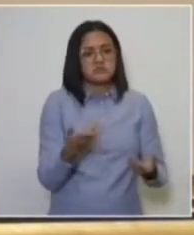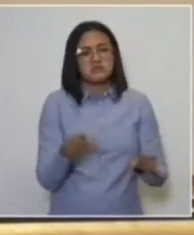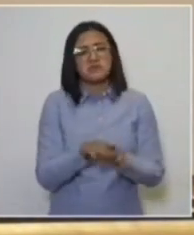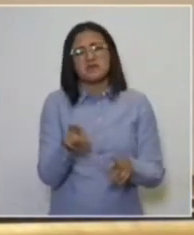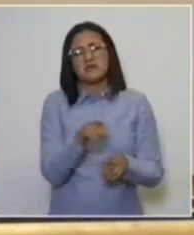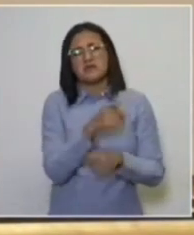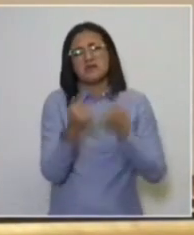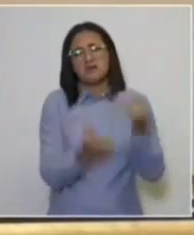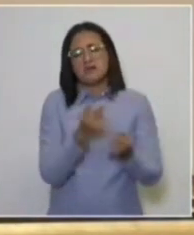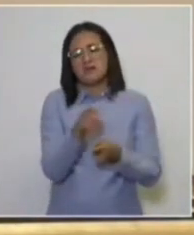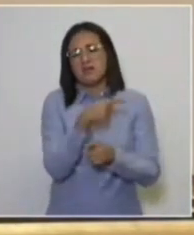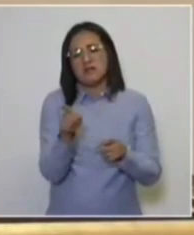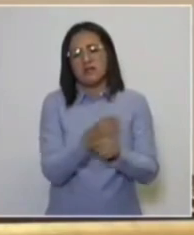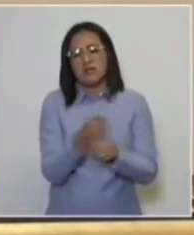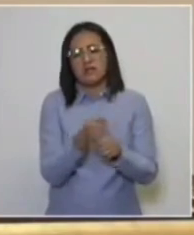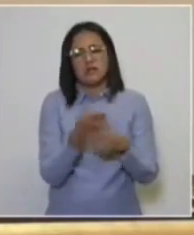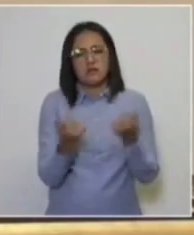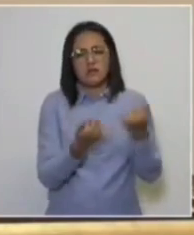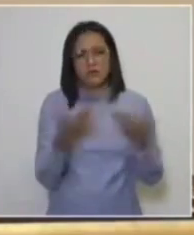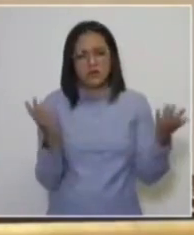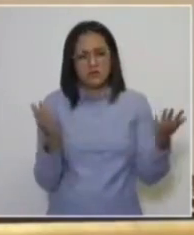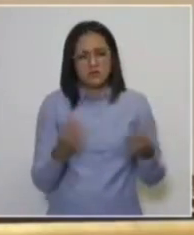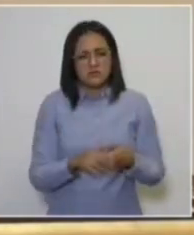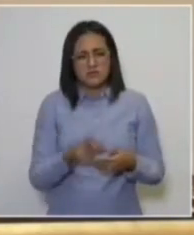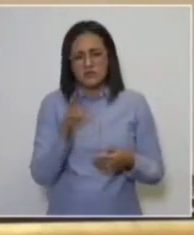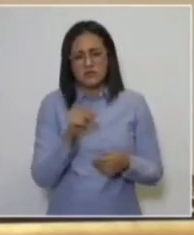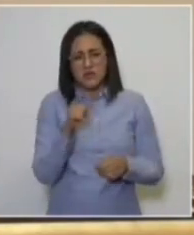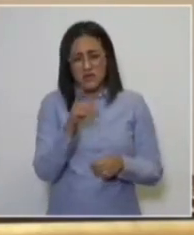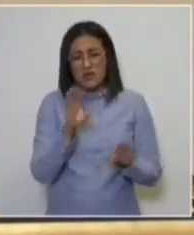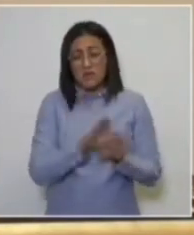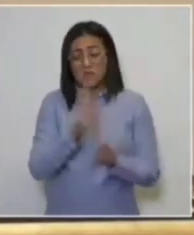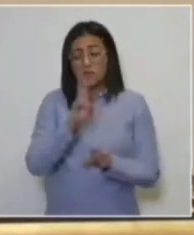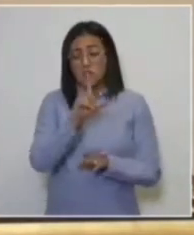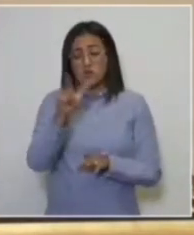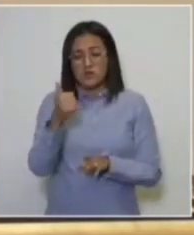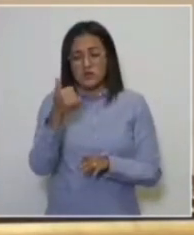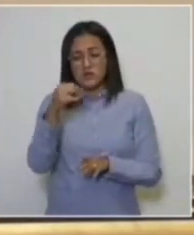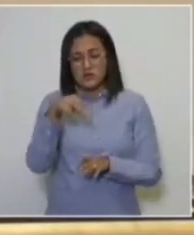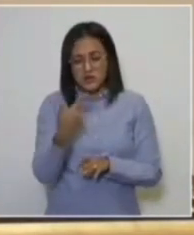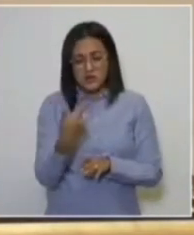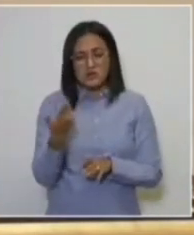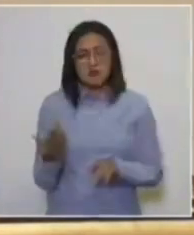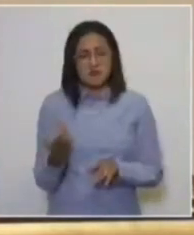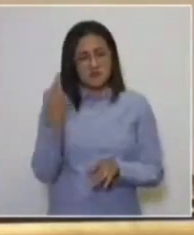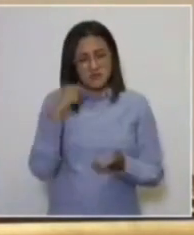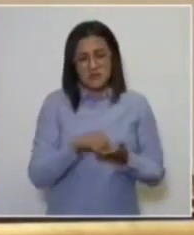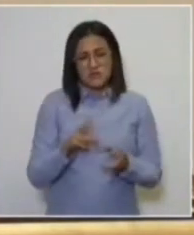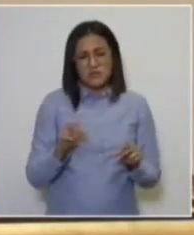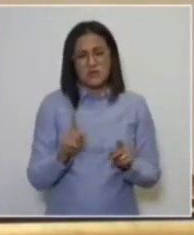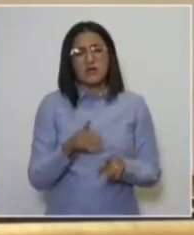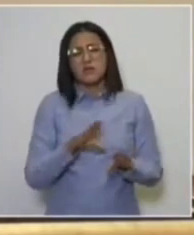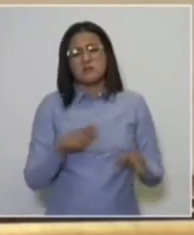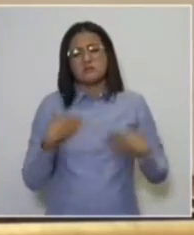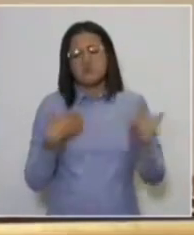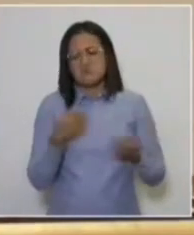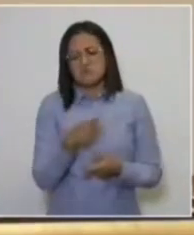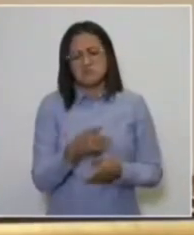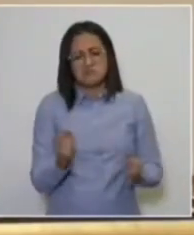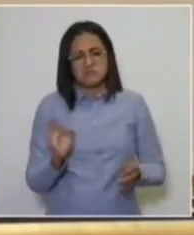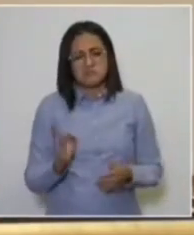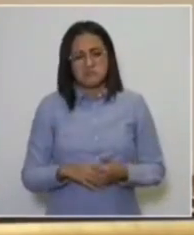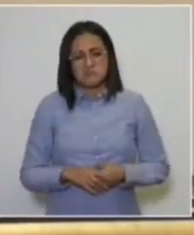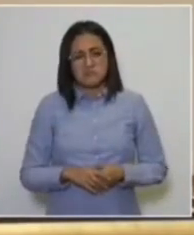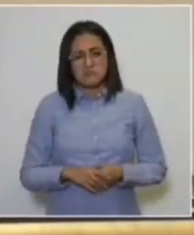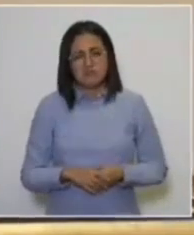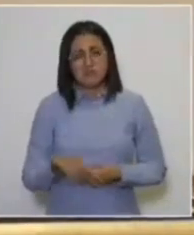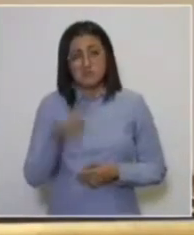entre estudiantes también. Eso no es bullying. Es lo propio de la convivencia.